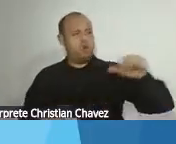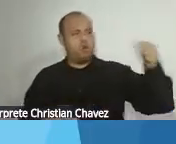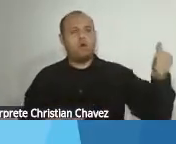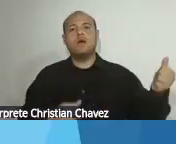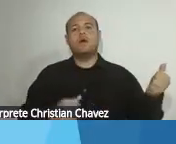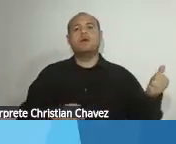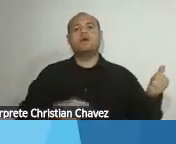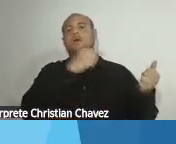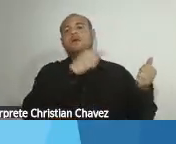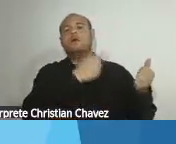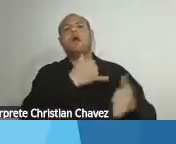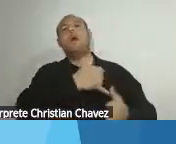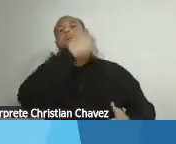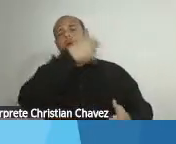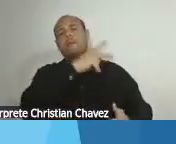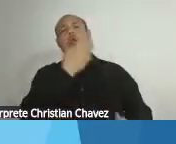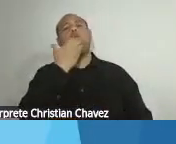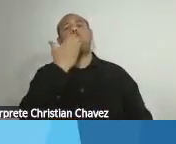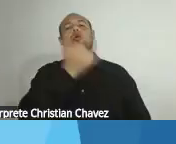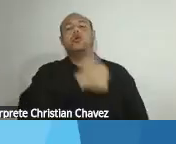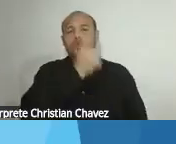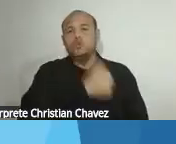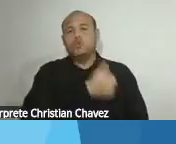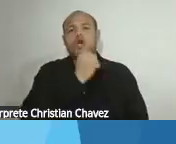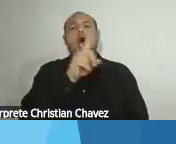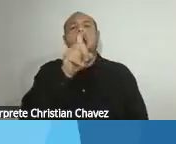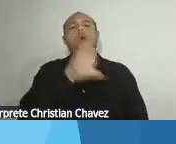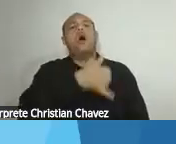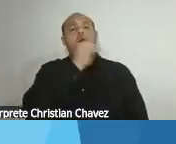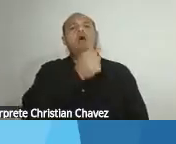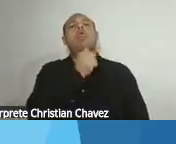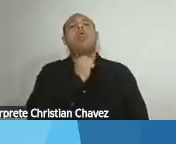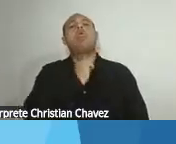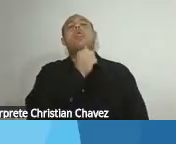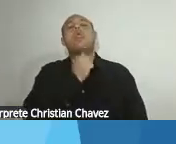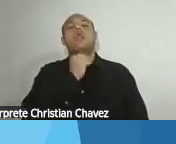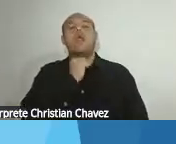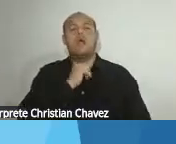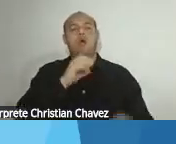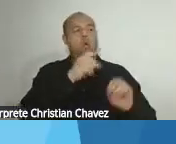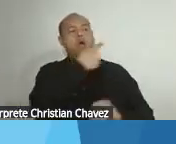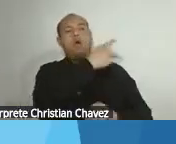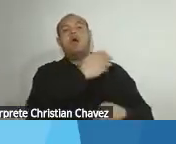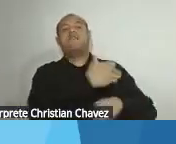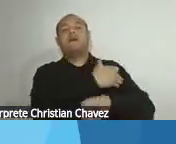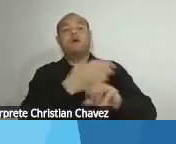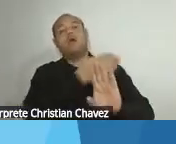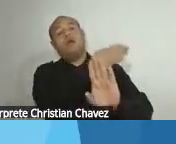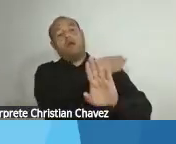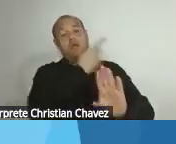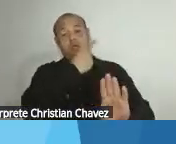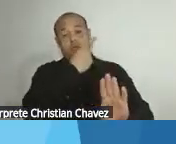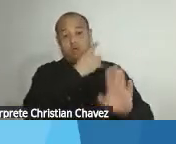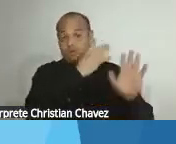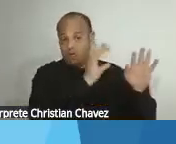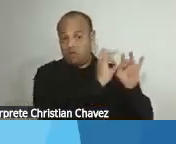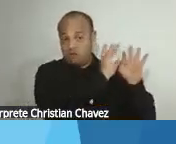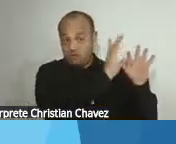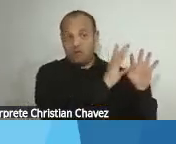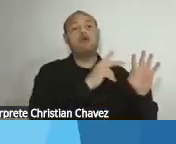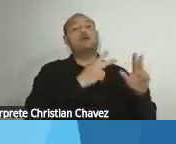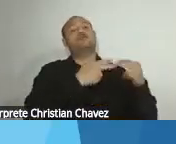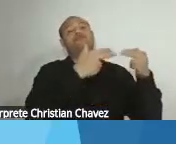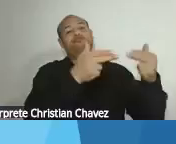sedentarismo, tenemos los antecedentes familiares genéticos, tenemos el estrés,